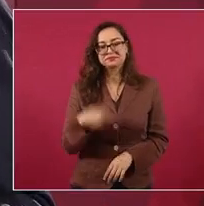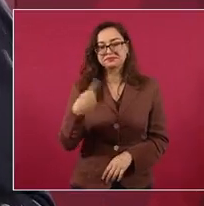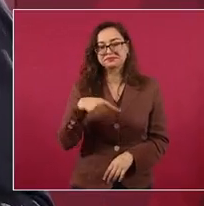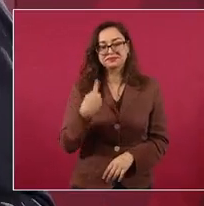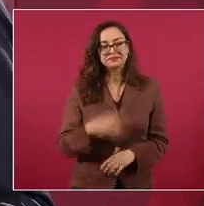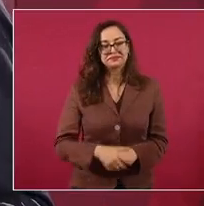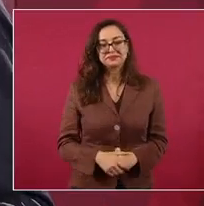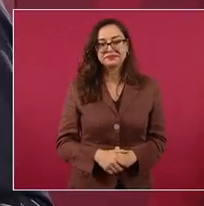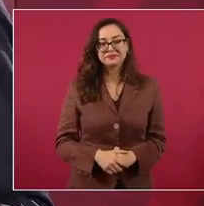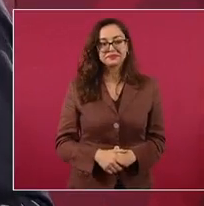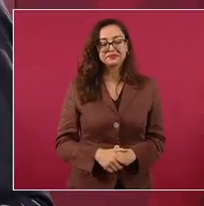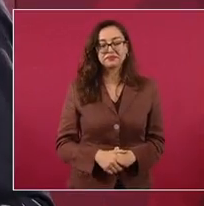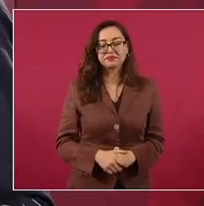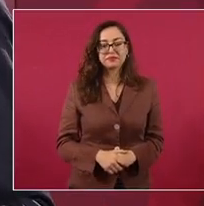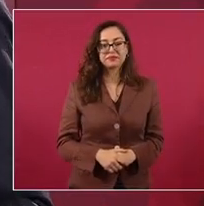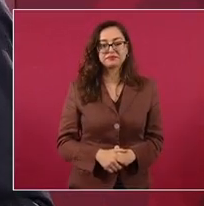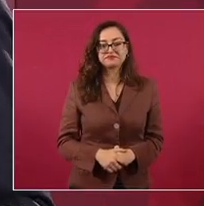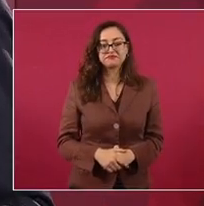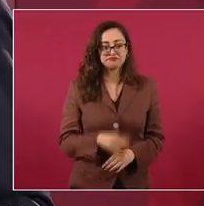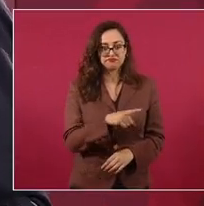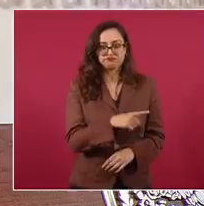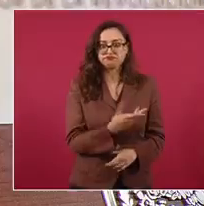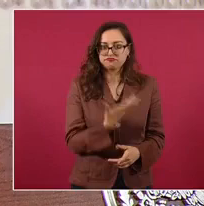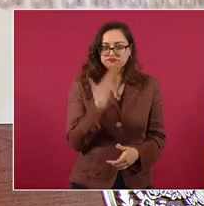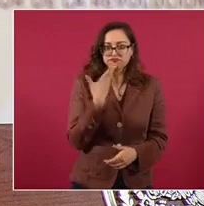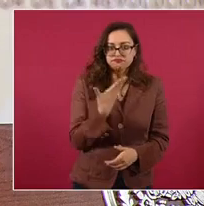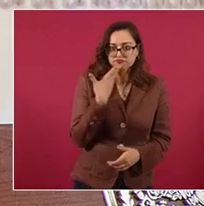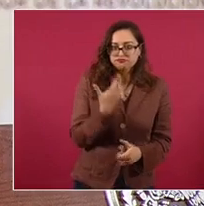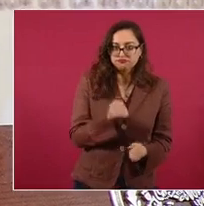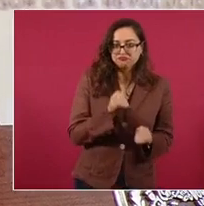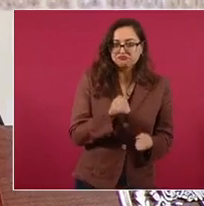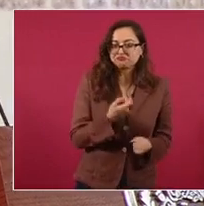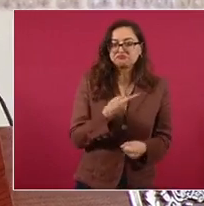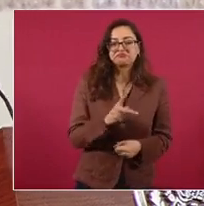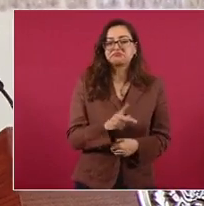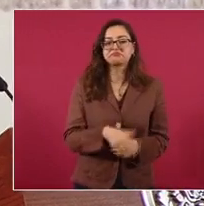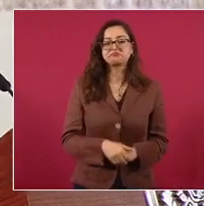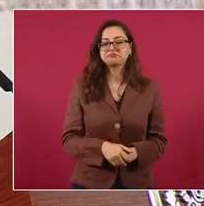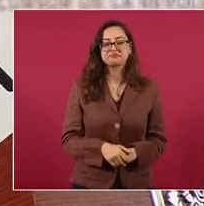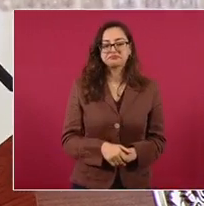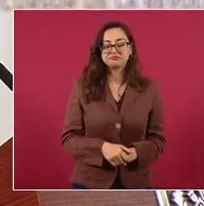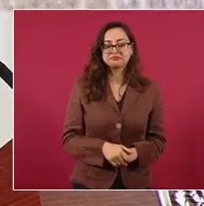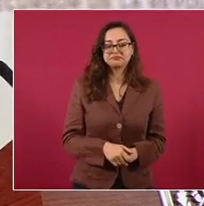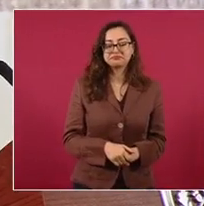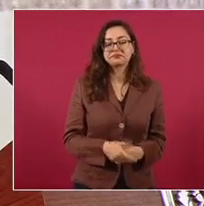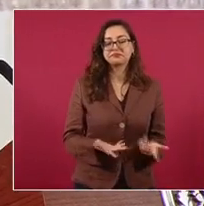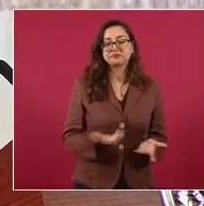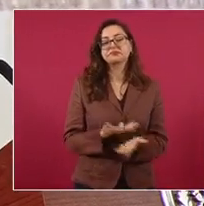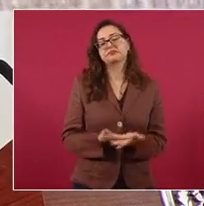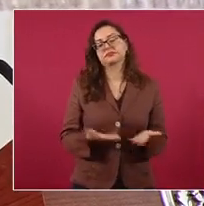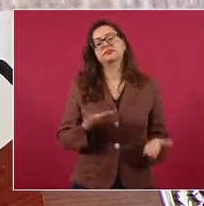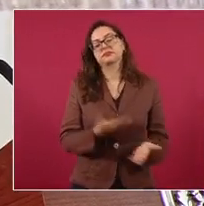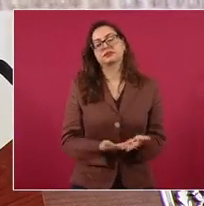pero no pudieron. Entonces sí le voy a Houston,